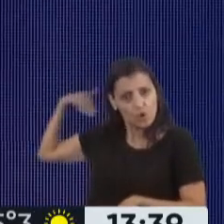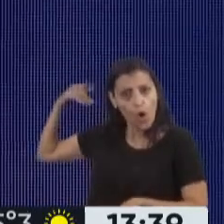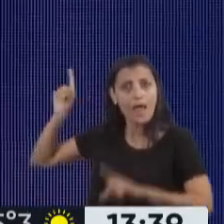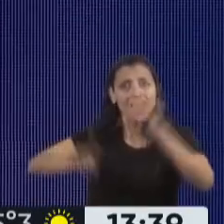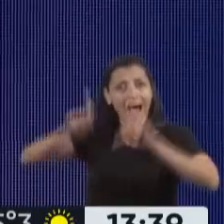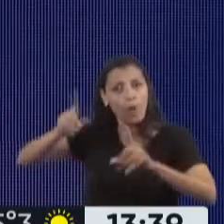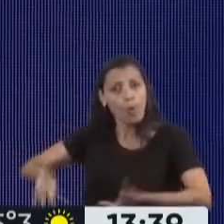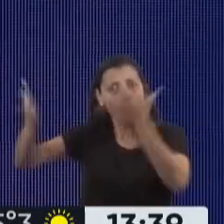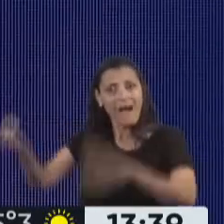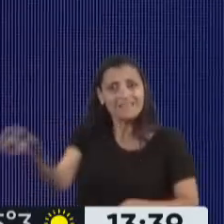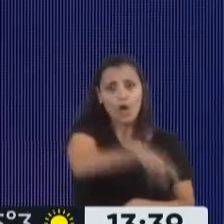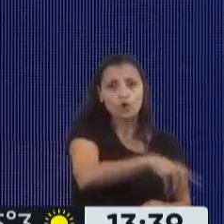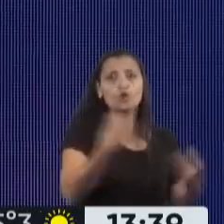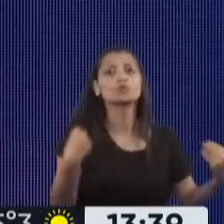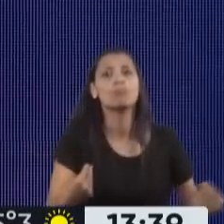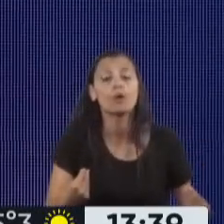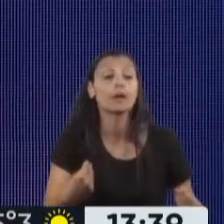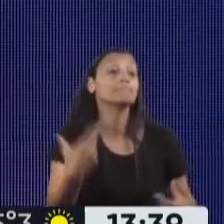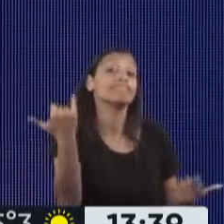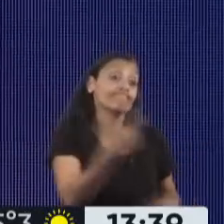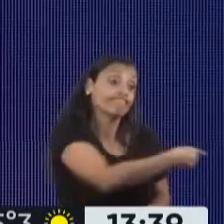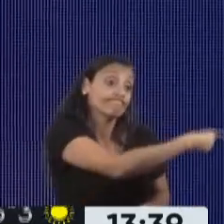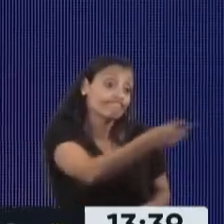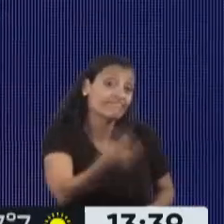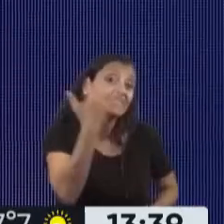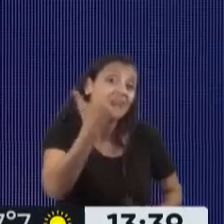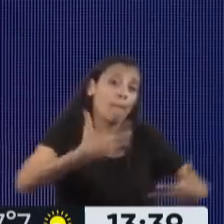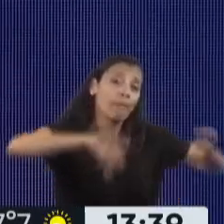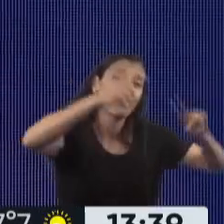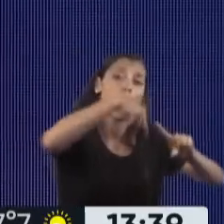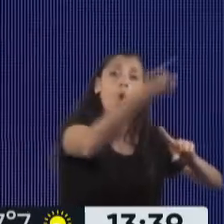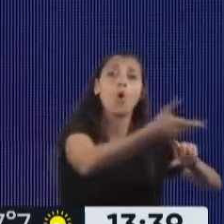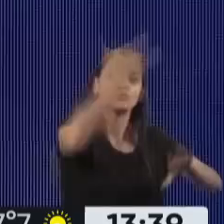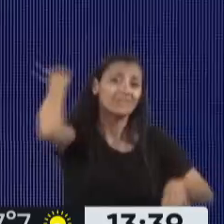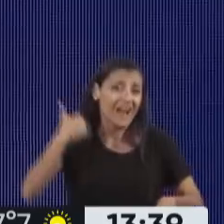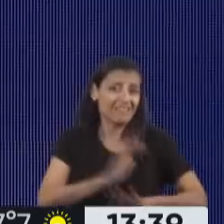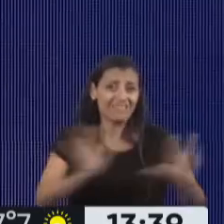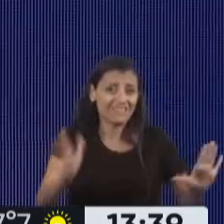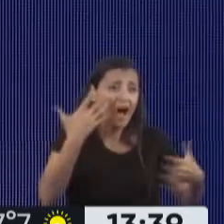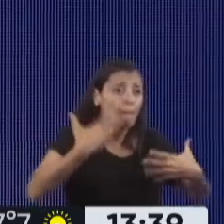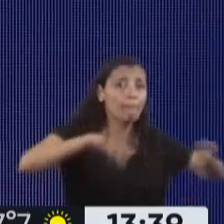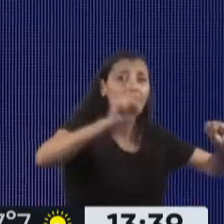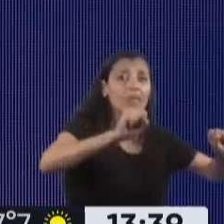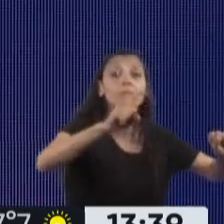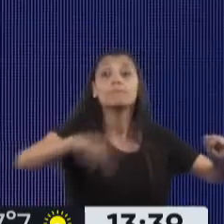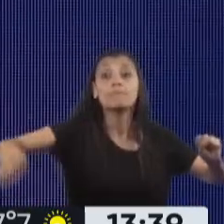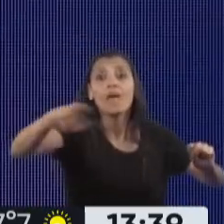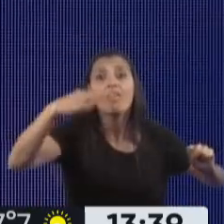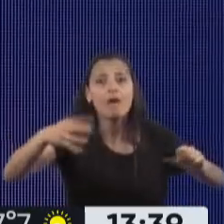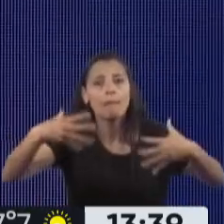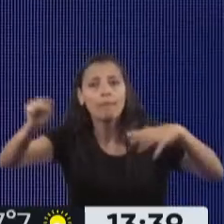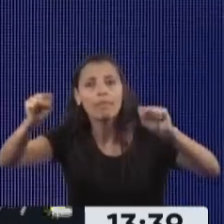rápido? Porque el resto de las cosas ya fueron descubiertos por otro. Lo único que tienen que hacer es